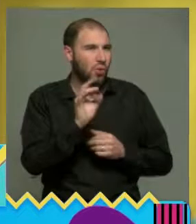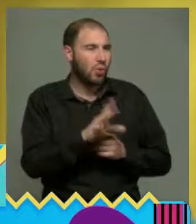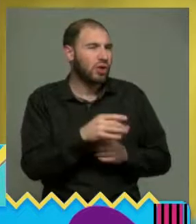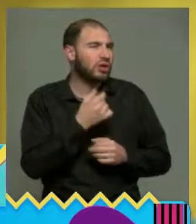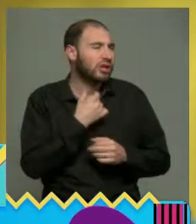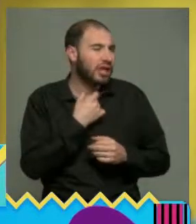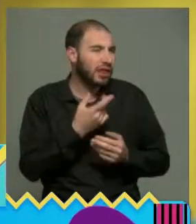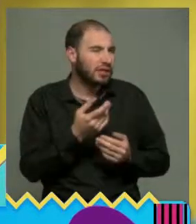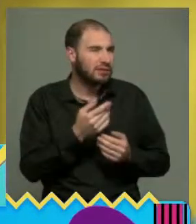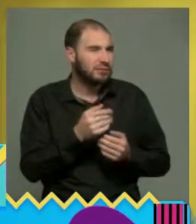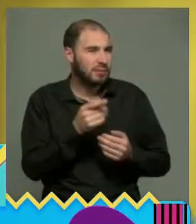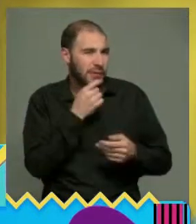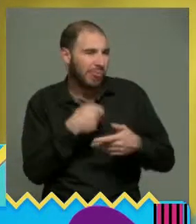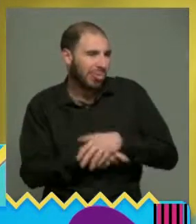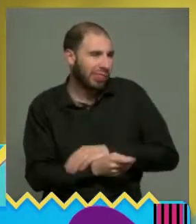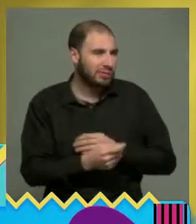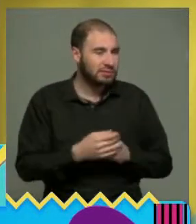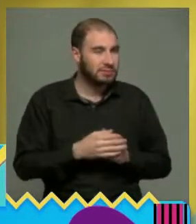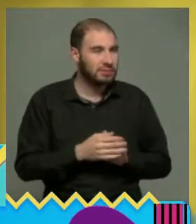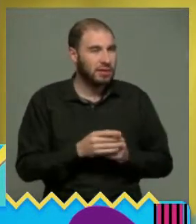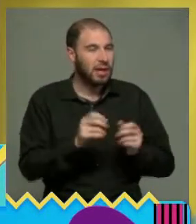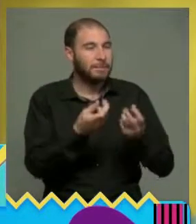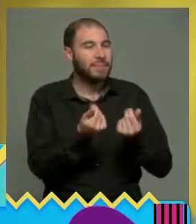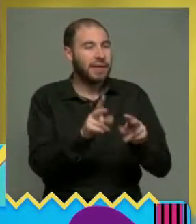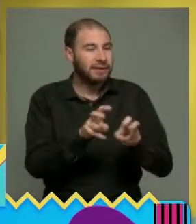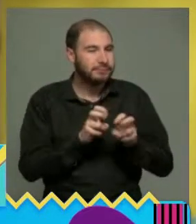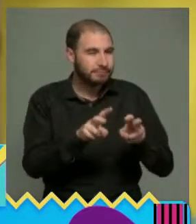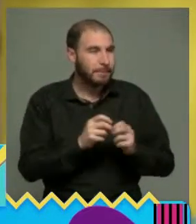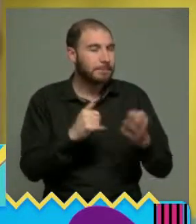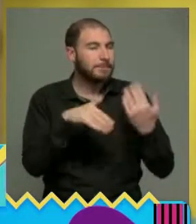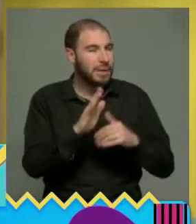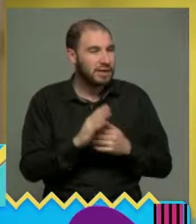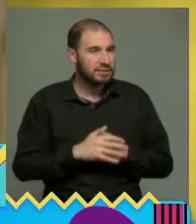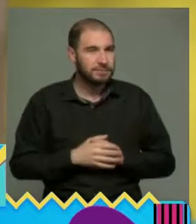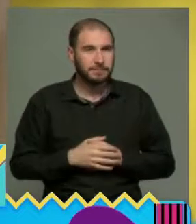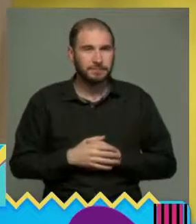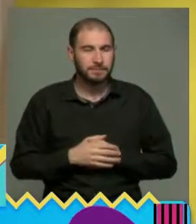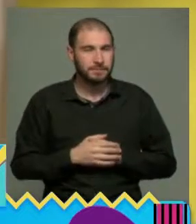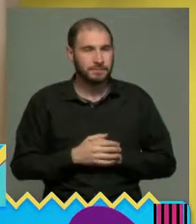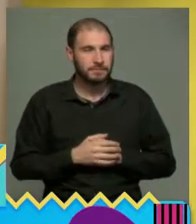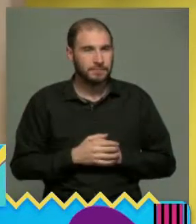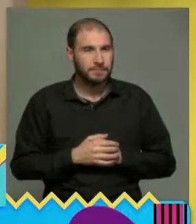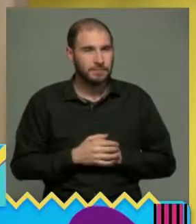intento por izquierda, por decirlo de alguna forma, de recaudar mayor dinero.